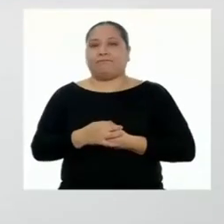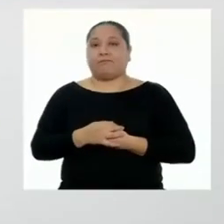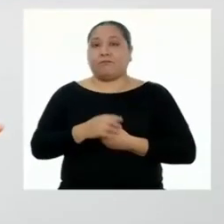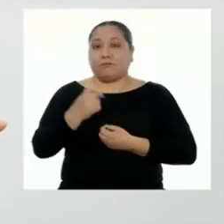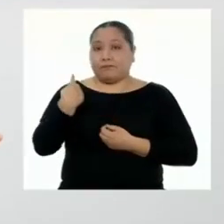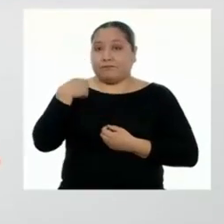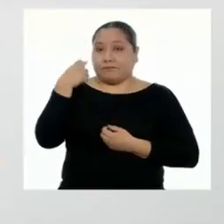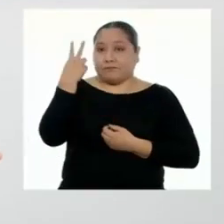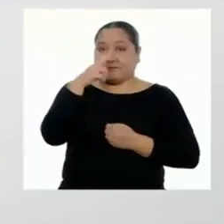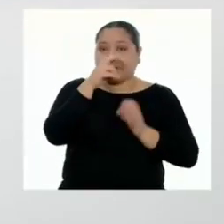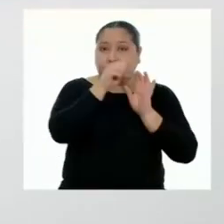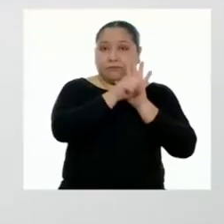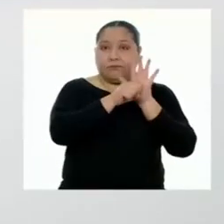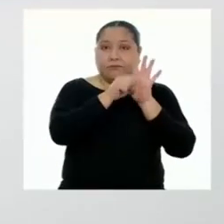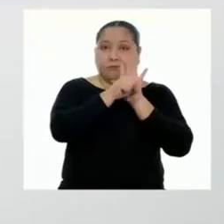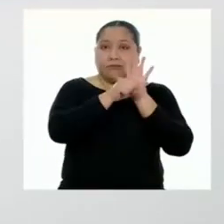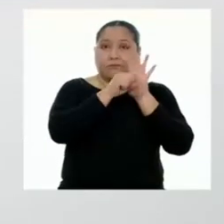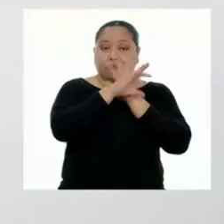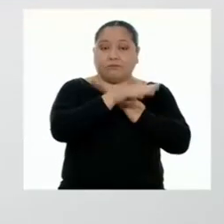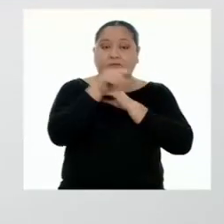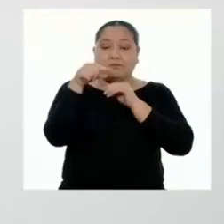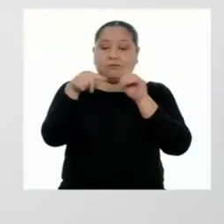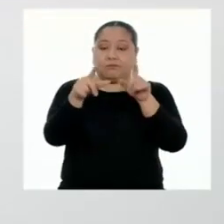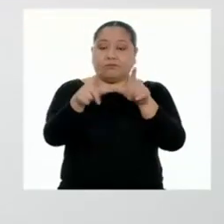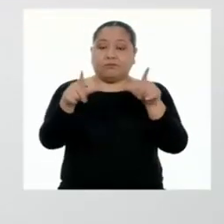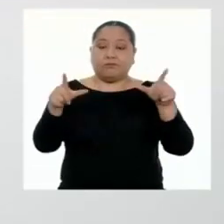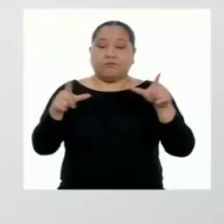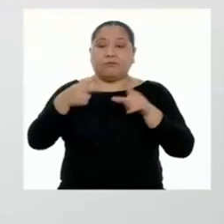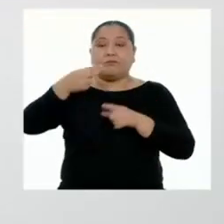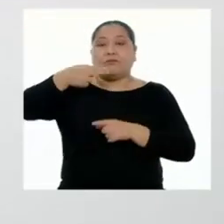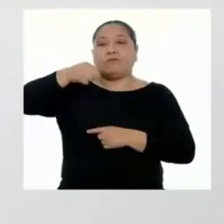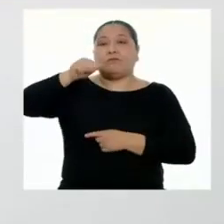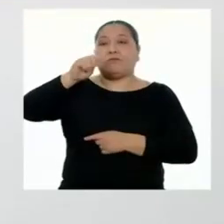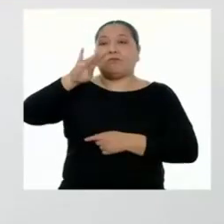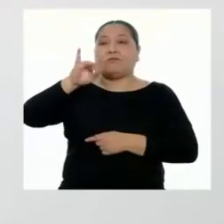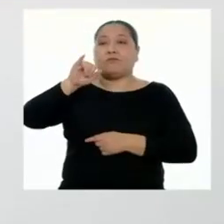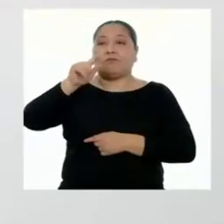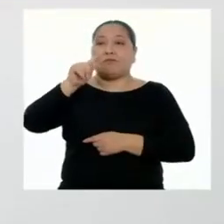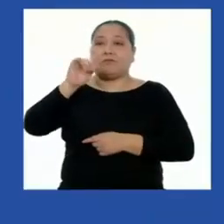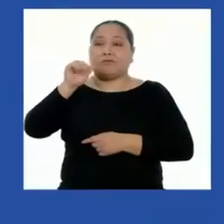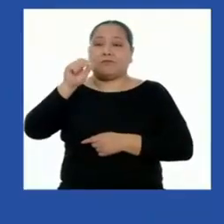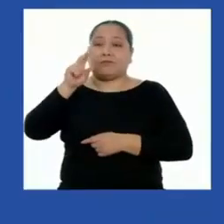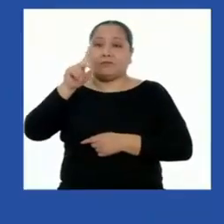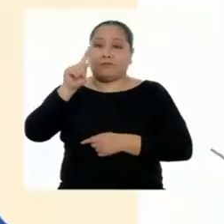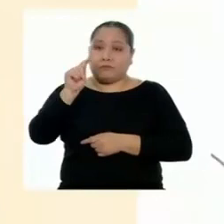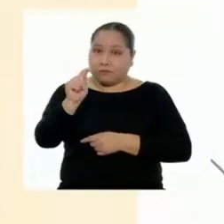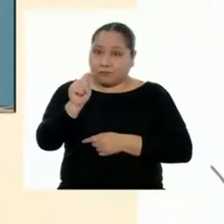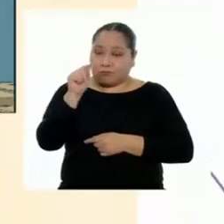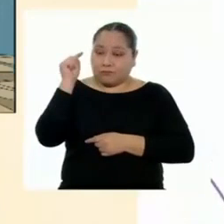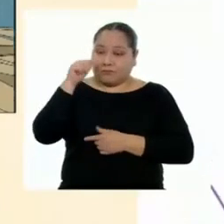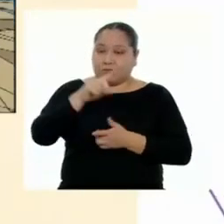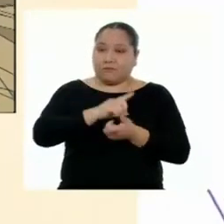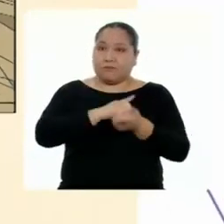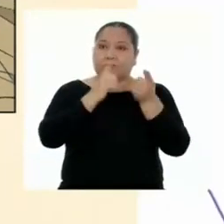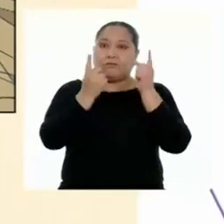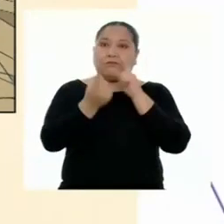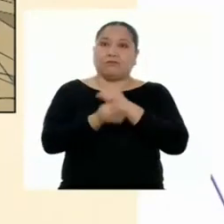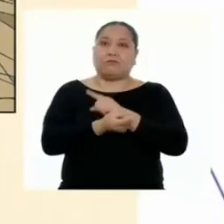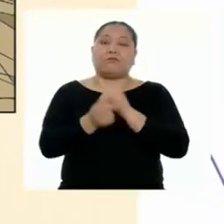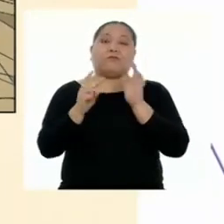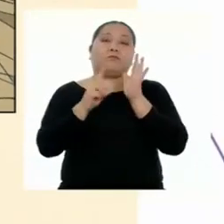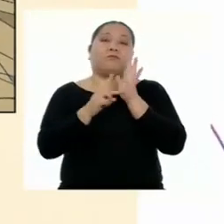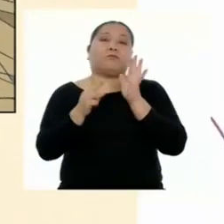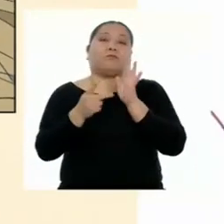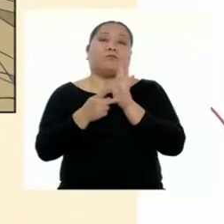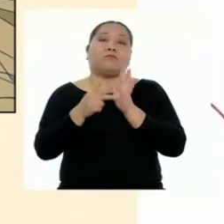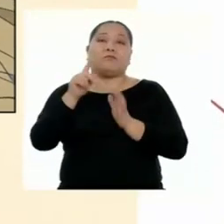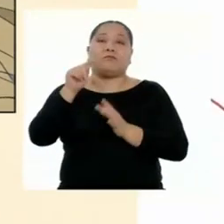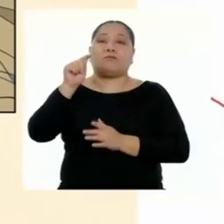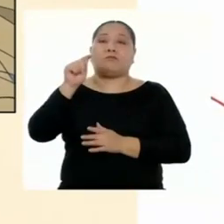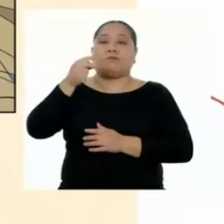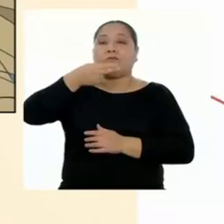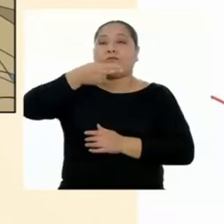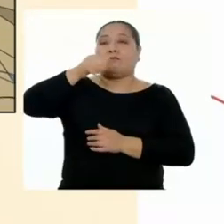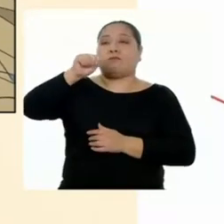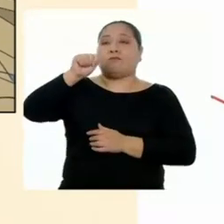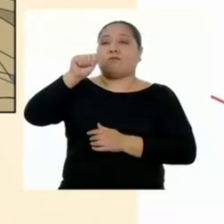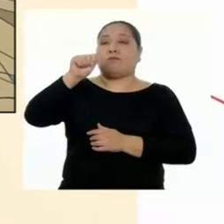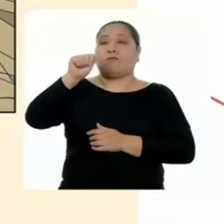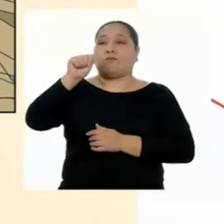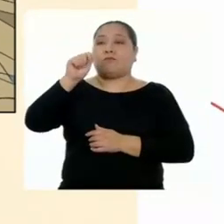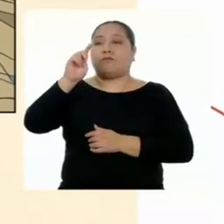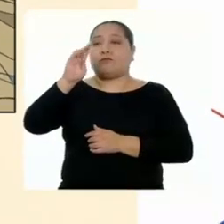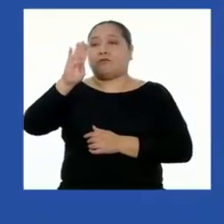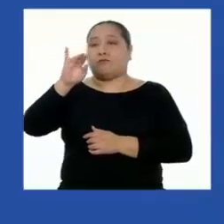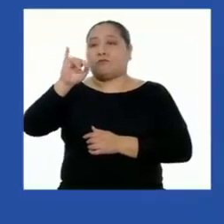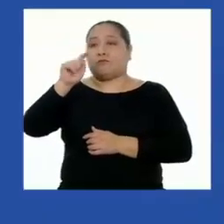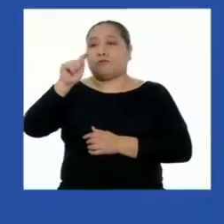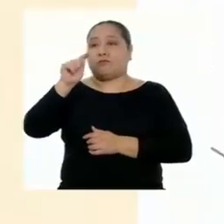ver en el video, el hábitat de esta especie está siendo alterada. Con hábitat se refiere al entorno donde vive esta